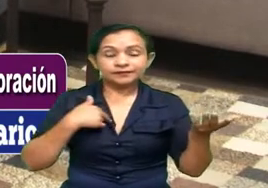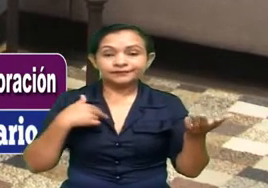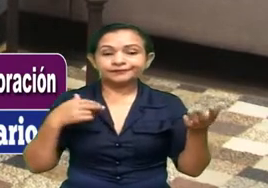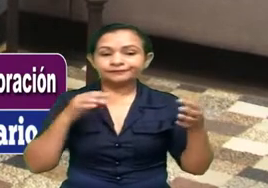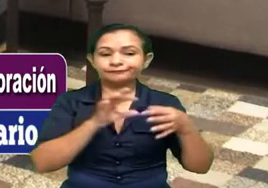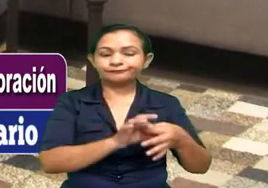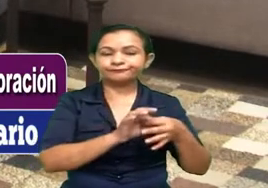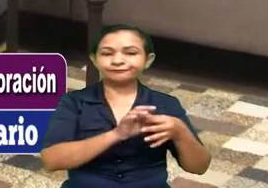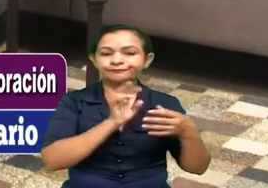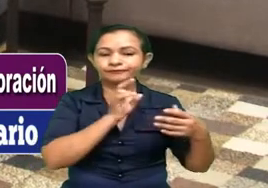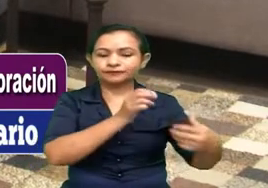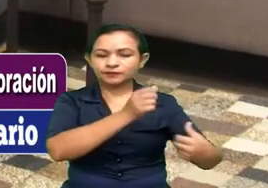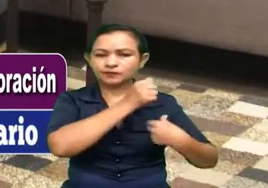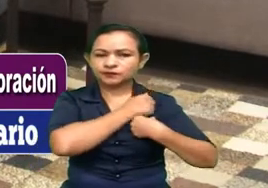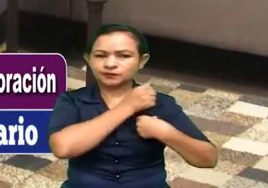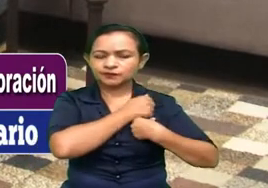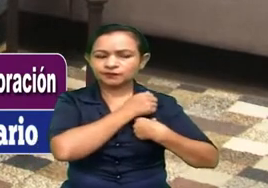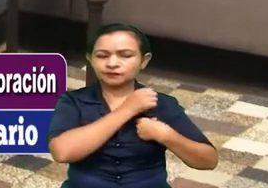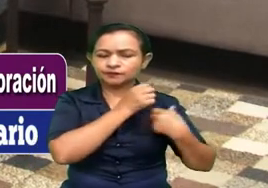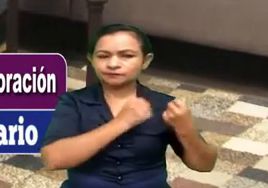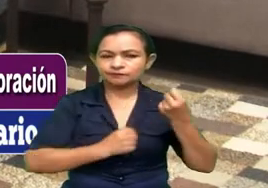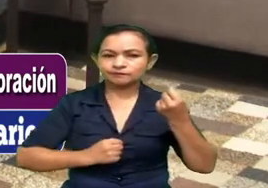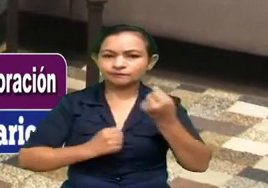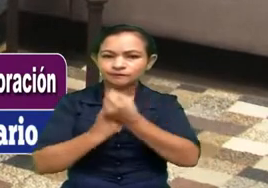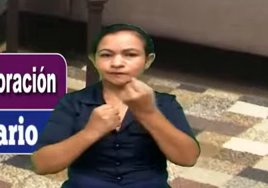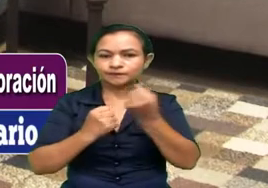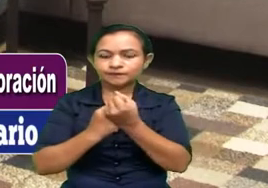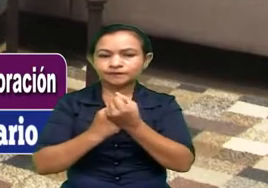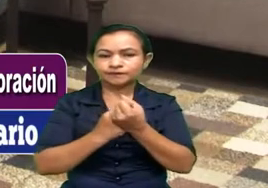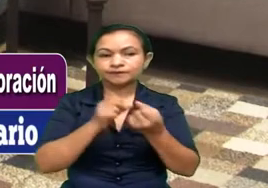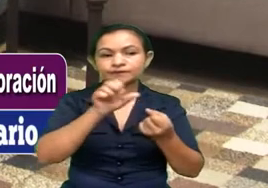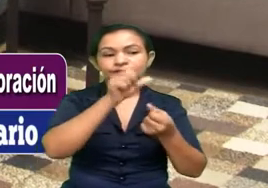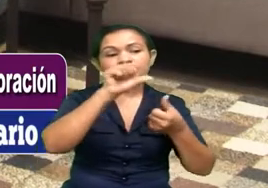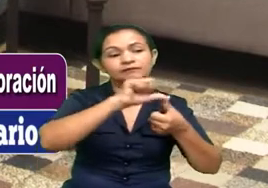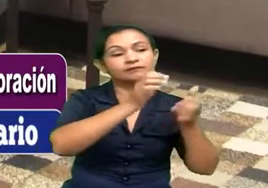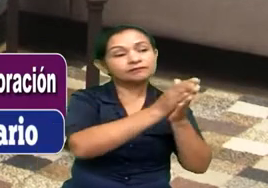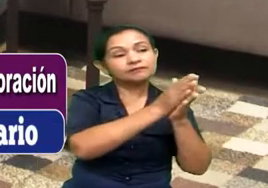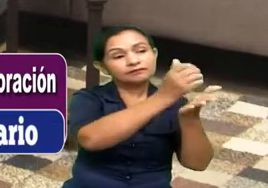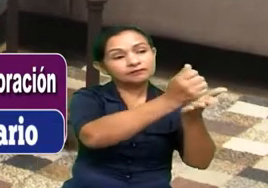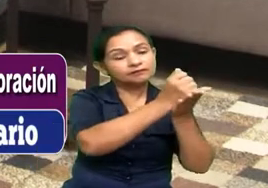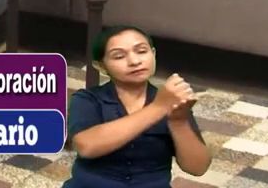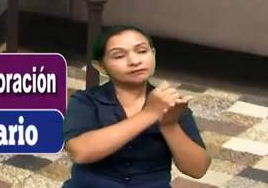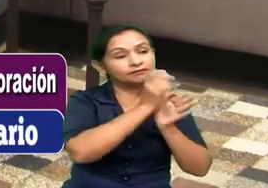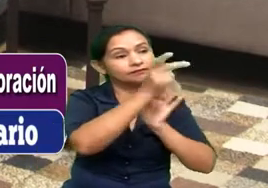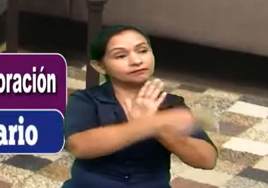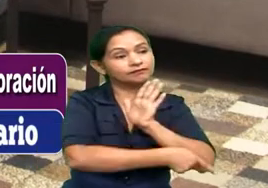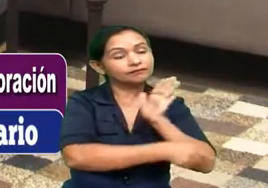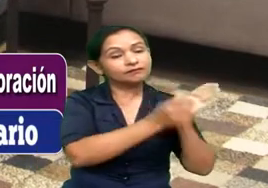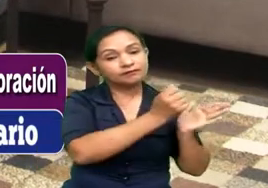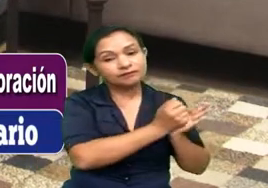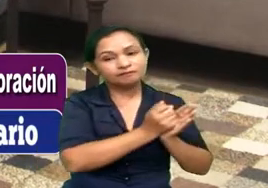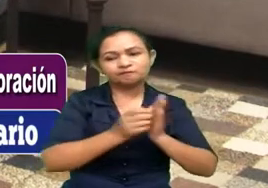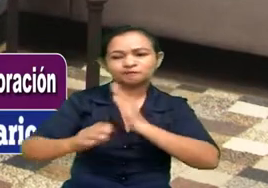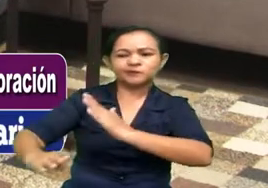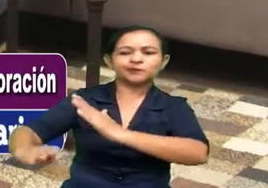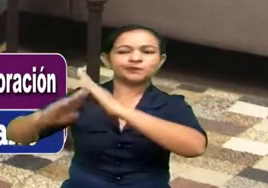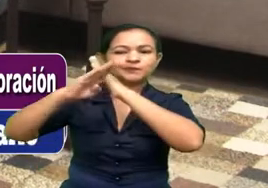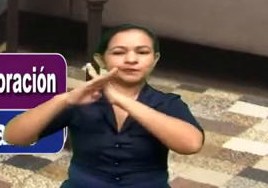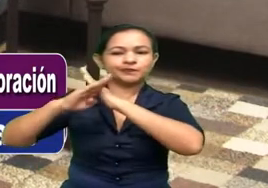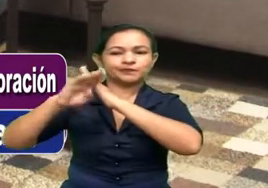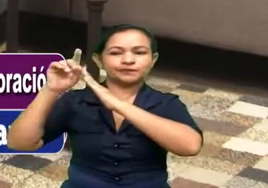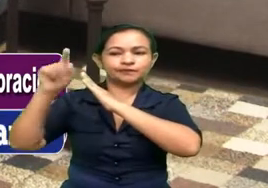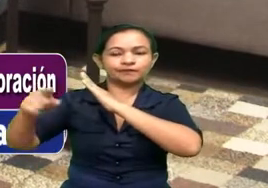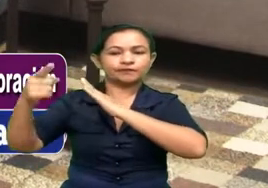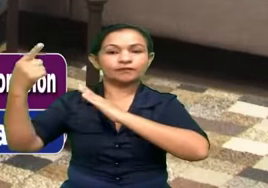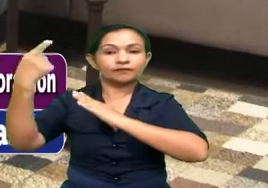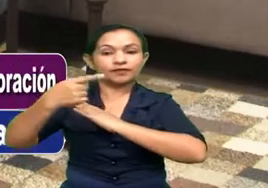dos ejércitos, pidan el apoyo de los ejércitos de Centroamérica para enfrentar a la